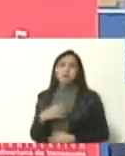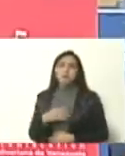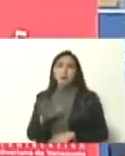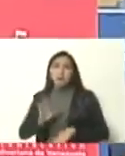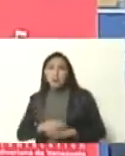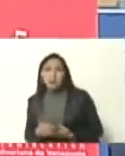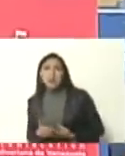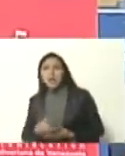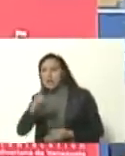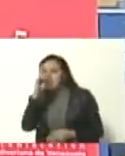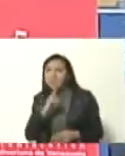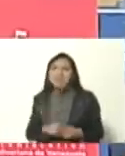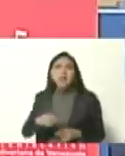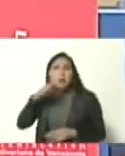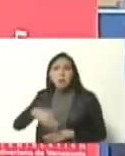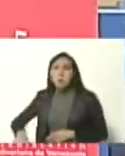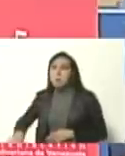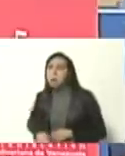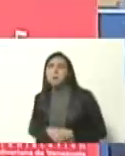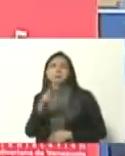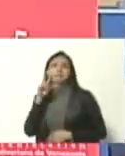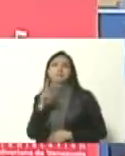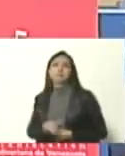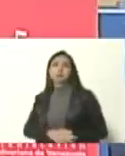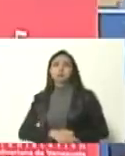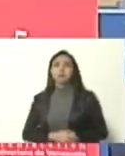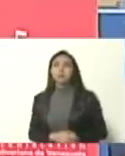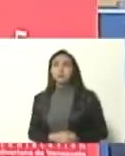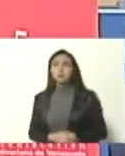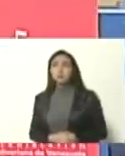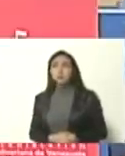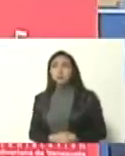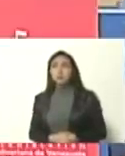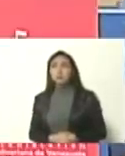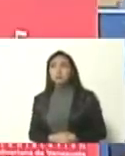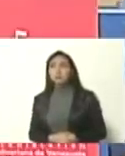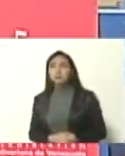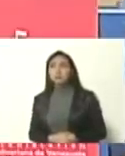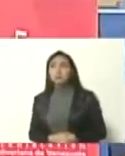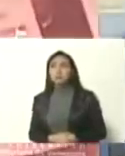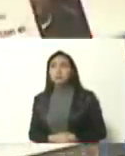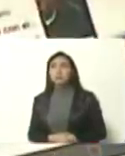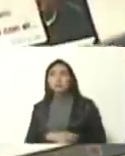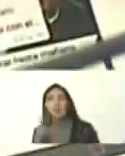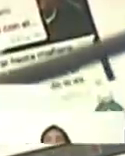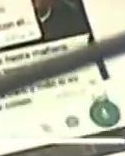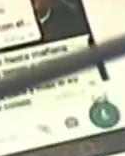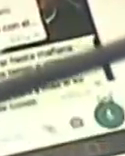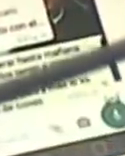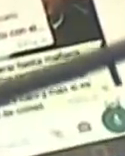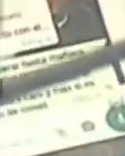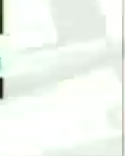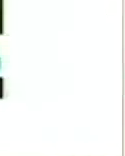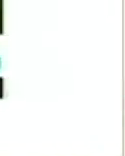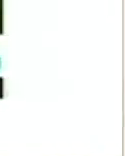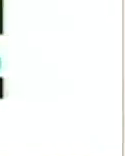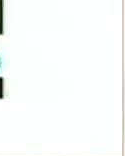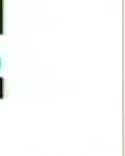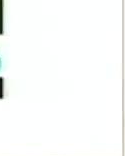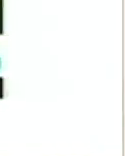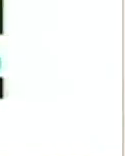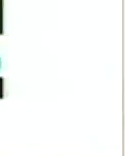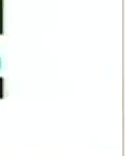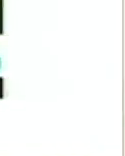y la dignidad del pueblo de Venezuela. Tú lo que harías es ubicarlo y el líder ponerse en contacto con el man que va a